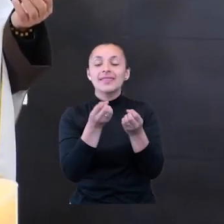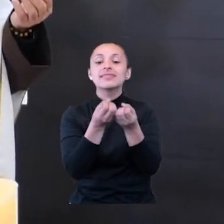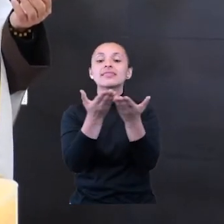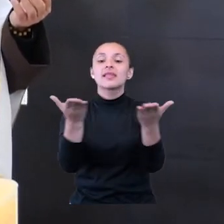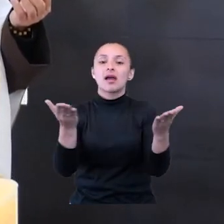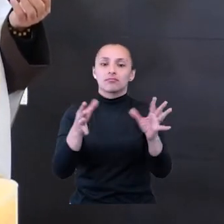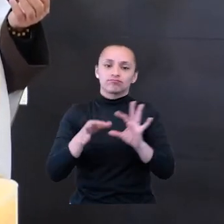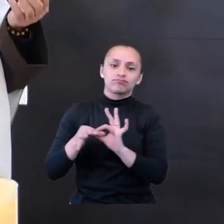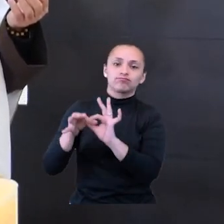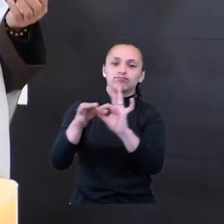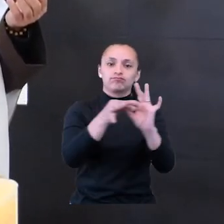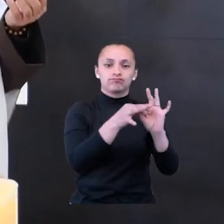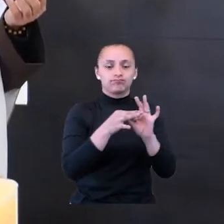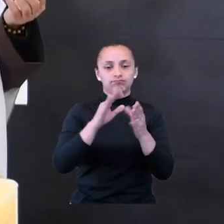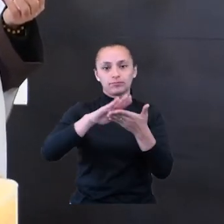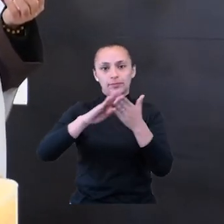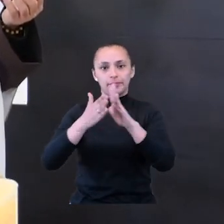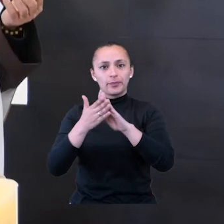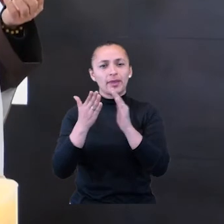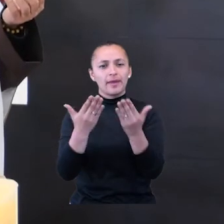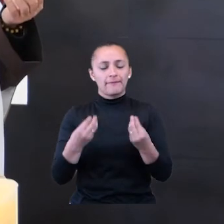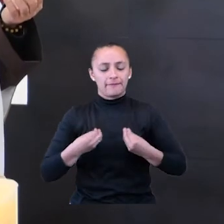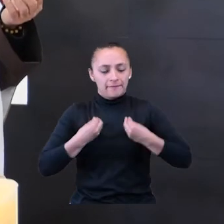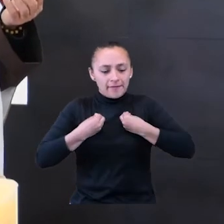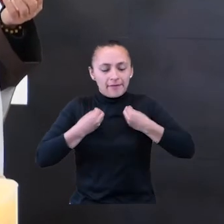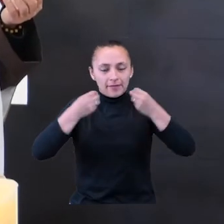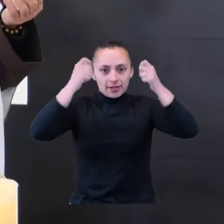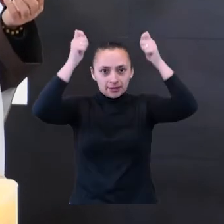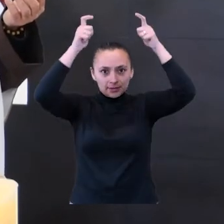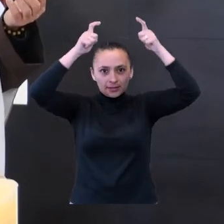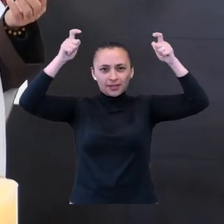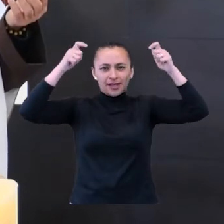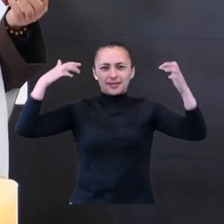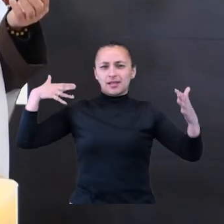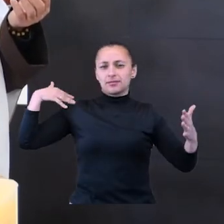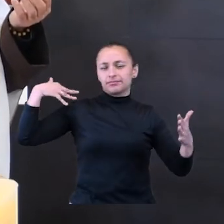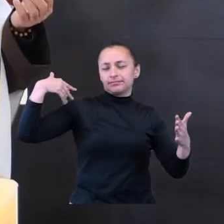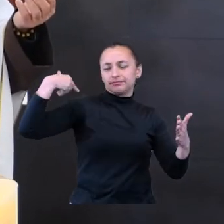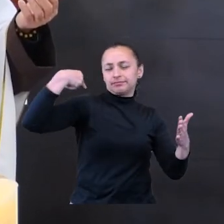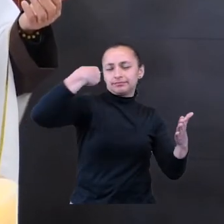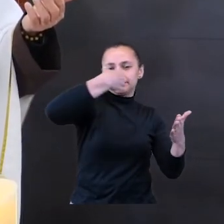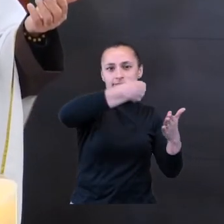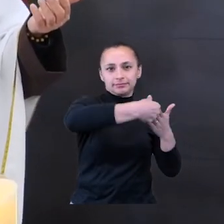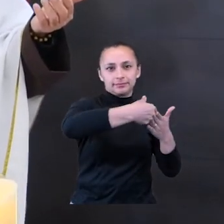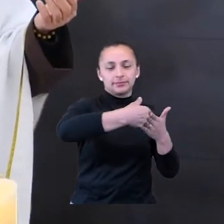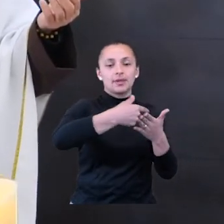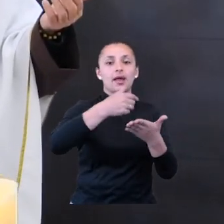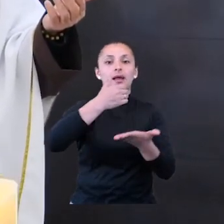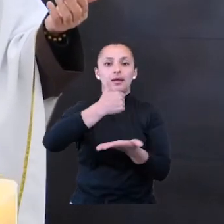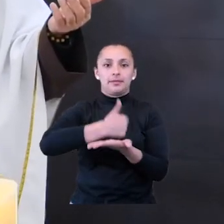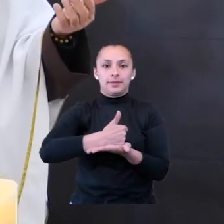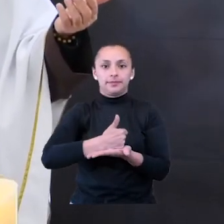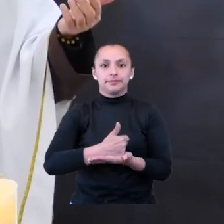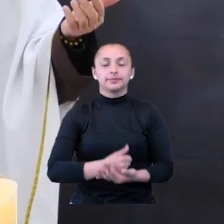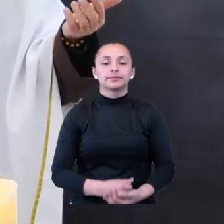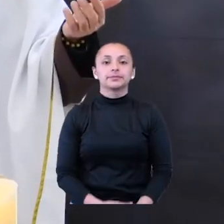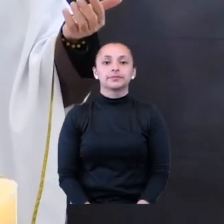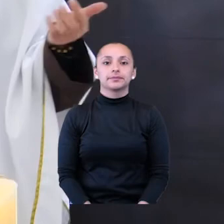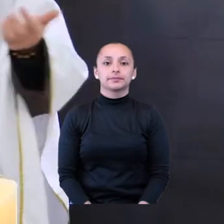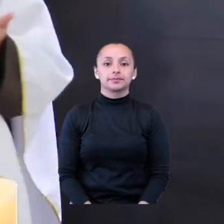palabra concede la paz y la unidad tú que vives y reinas por los siglos de los siglos